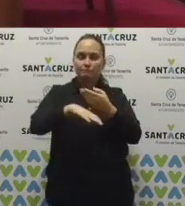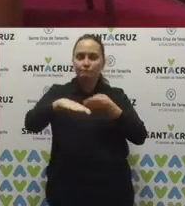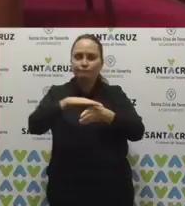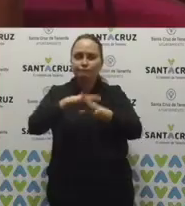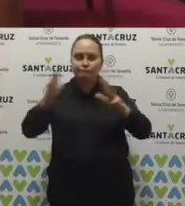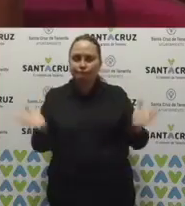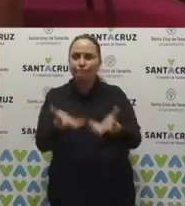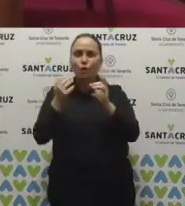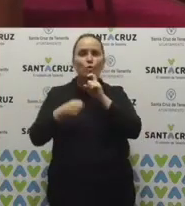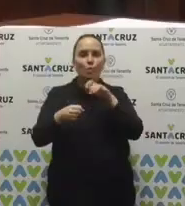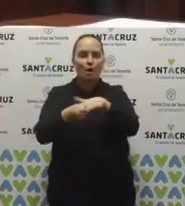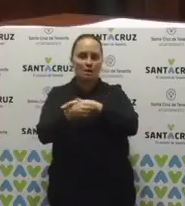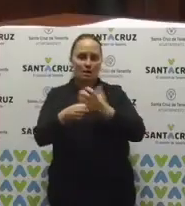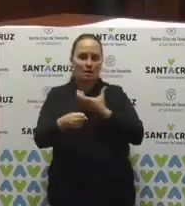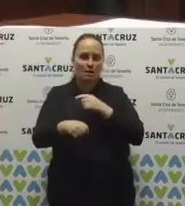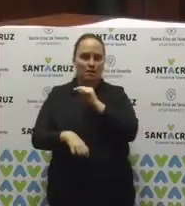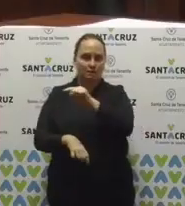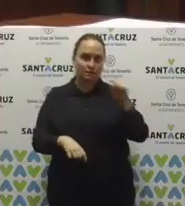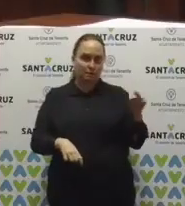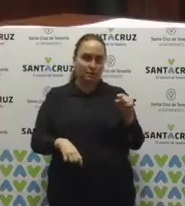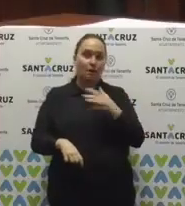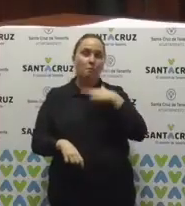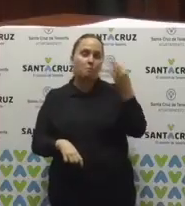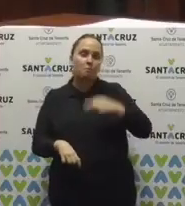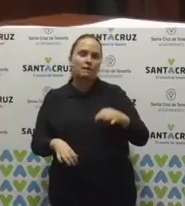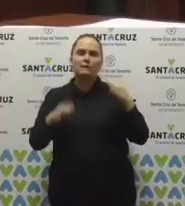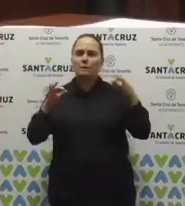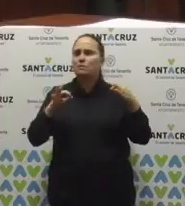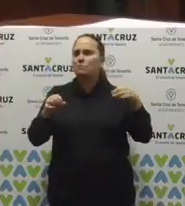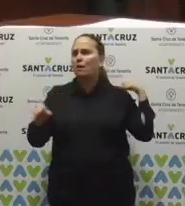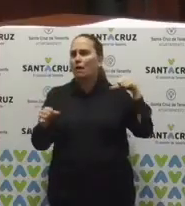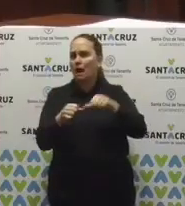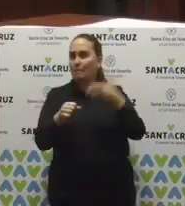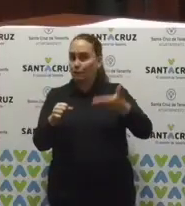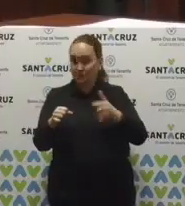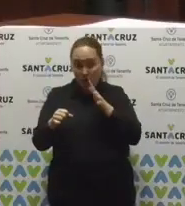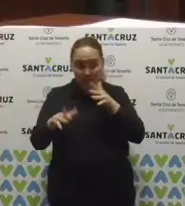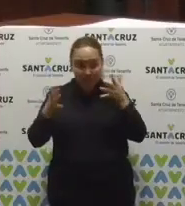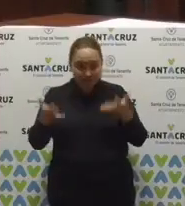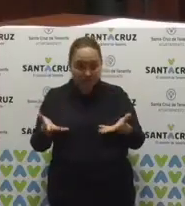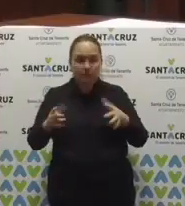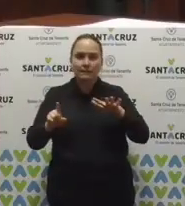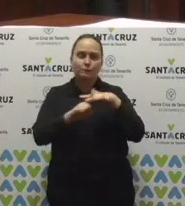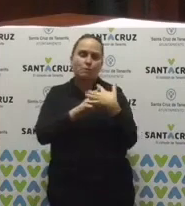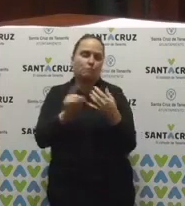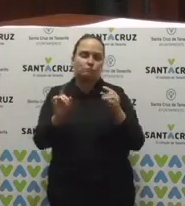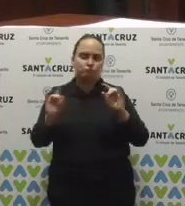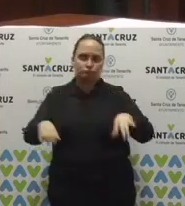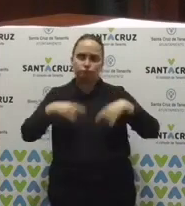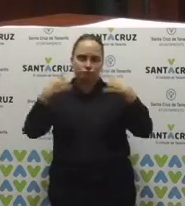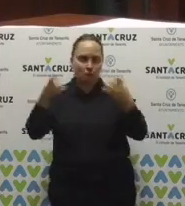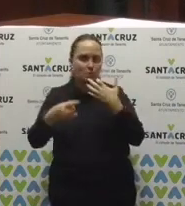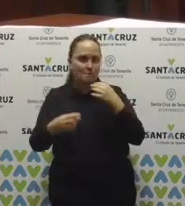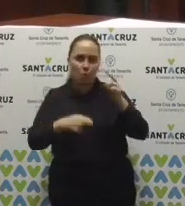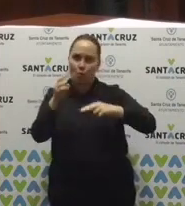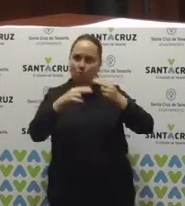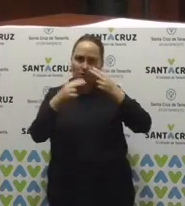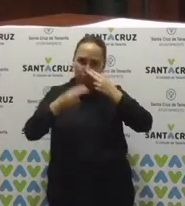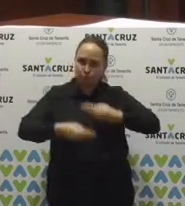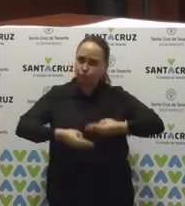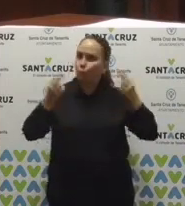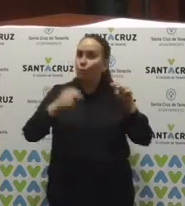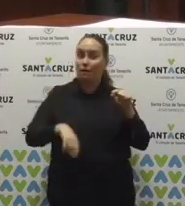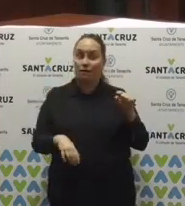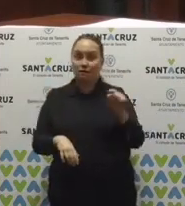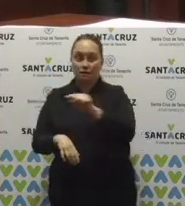que sabemos que si bien es cierto que siempre han sido importantes ahora van a cobrar muchísima más relevancia como pueden ser las obras públicas y por